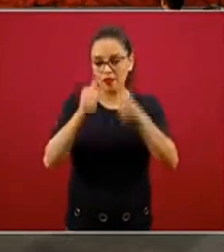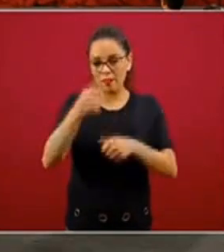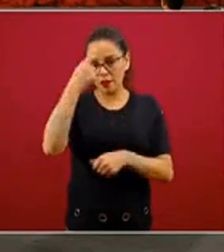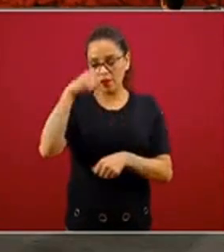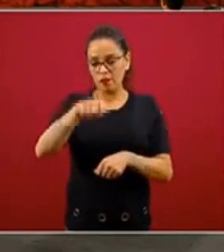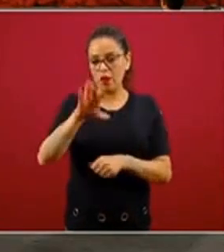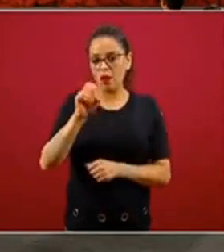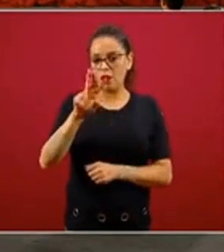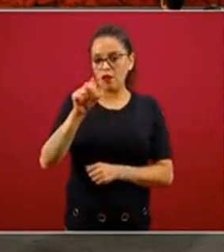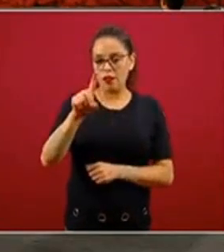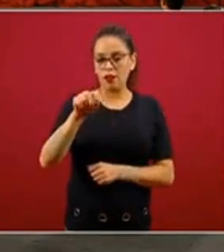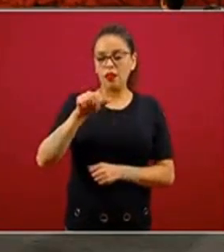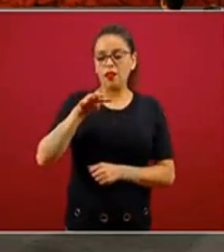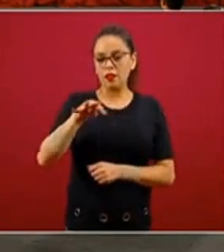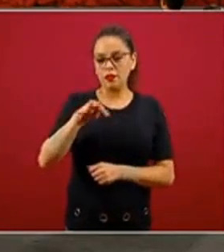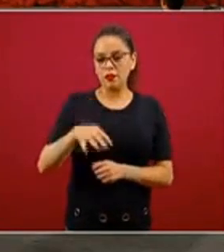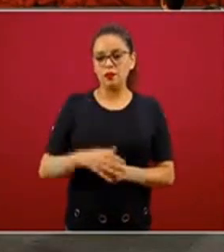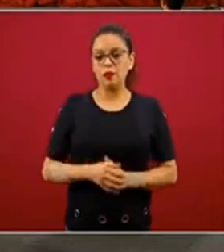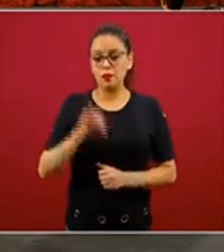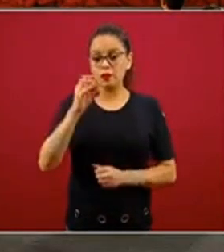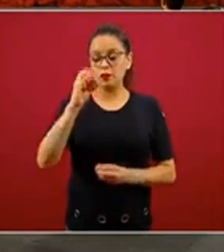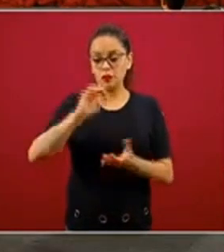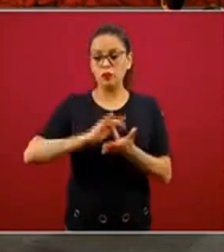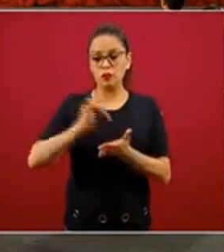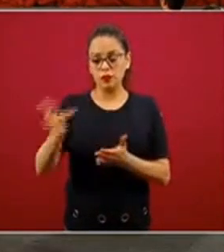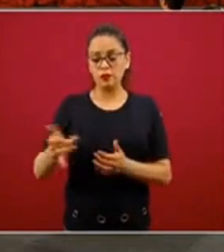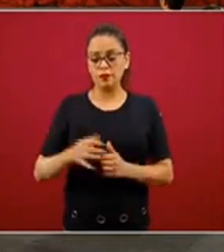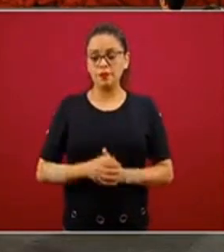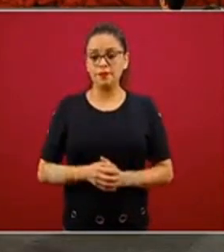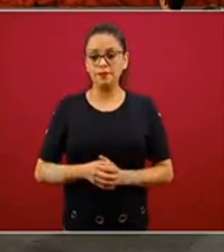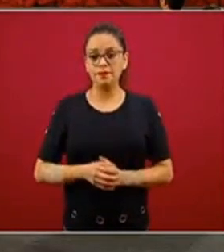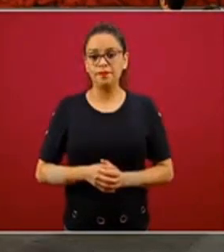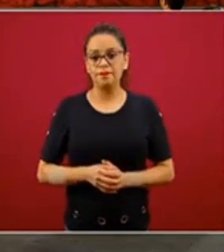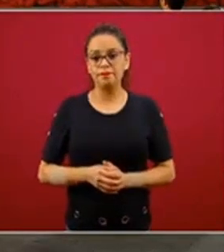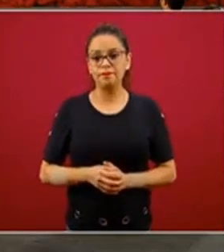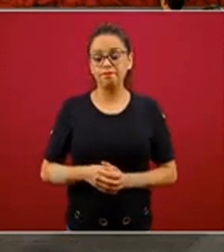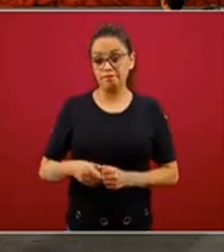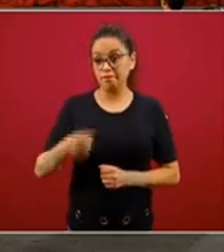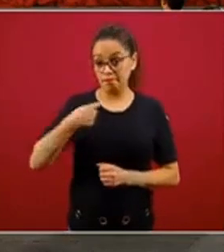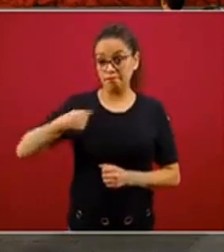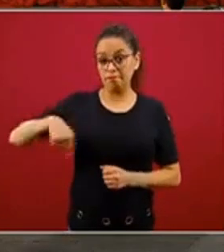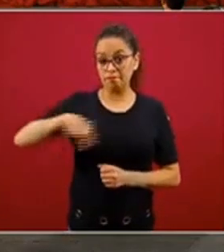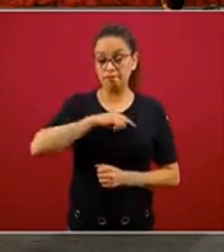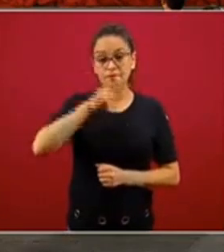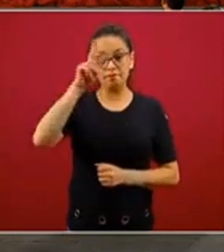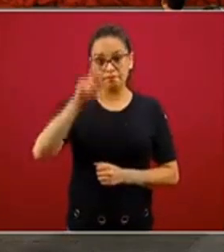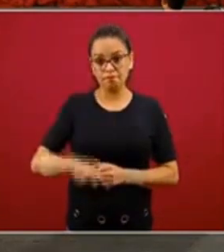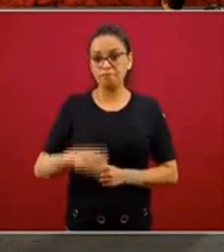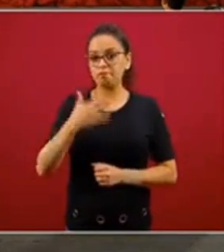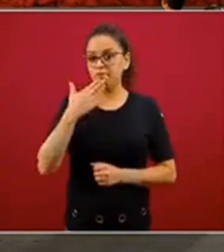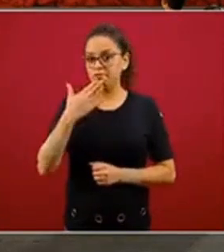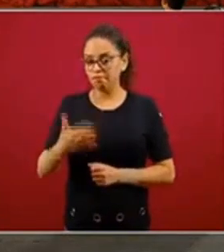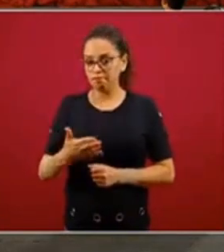Sí, muchas gracias. Efectivamente, nosotros estamos atentos, sería una